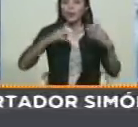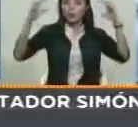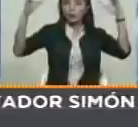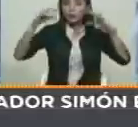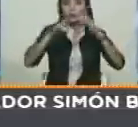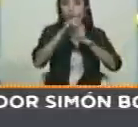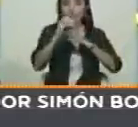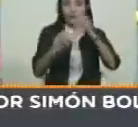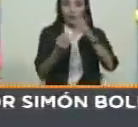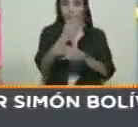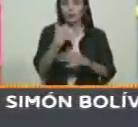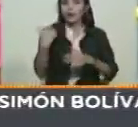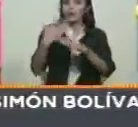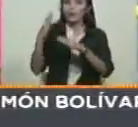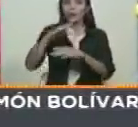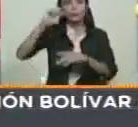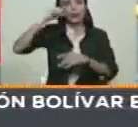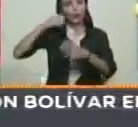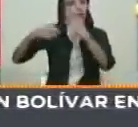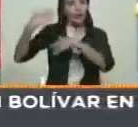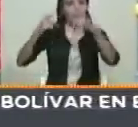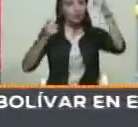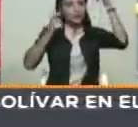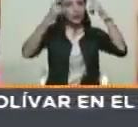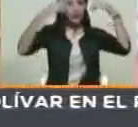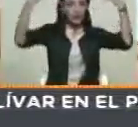si chávez se mojó